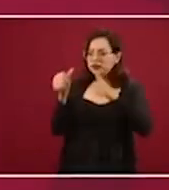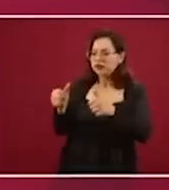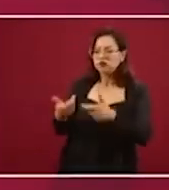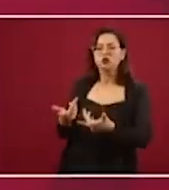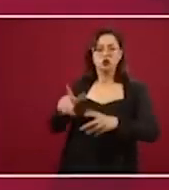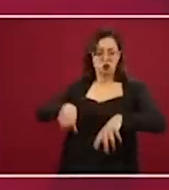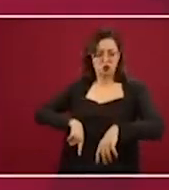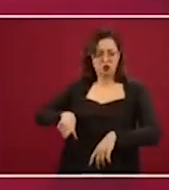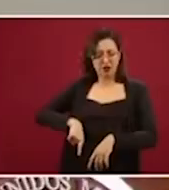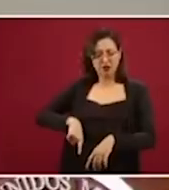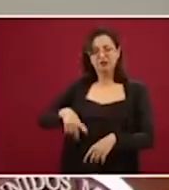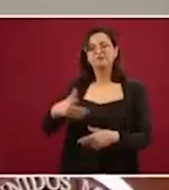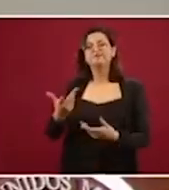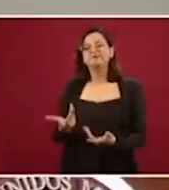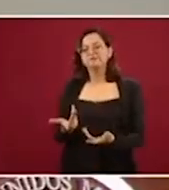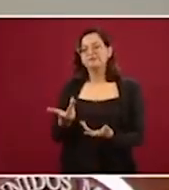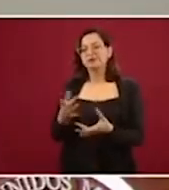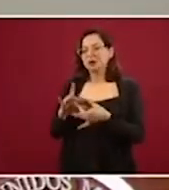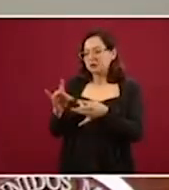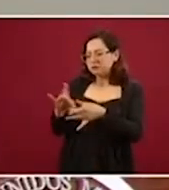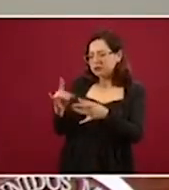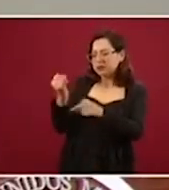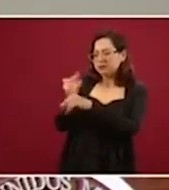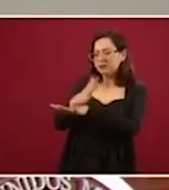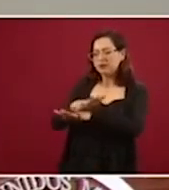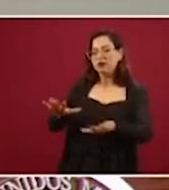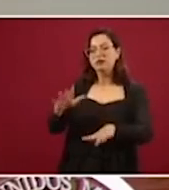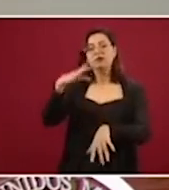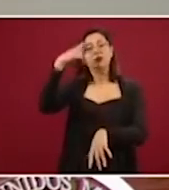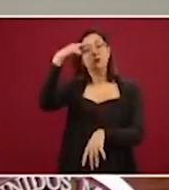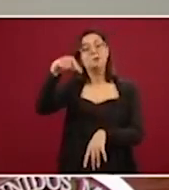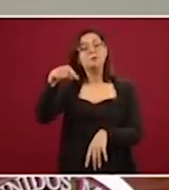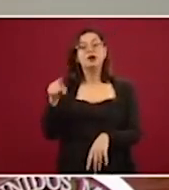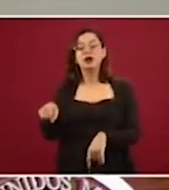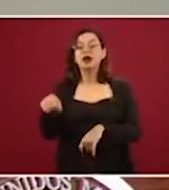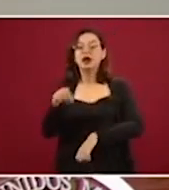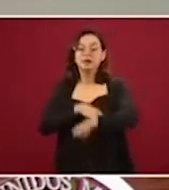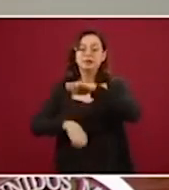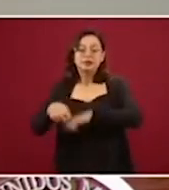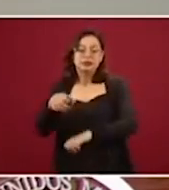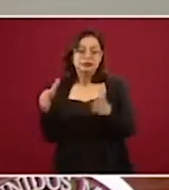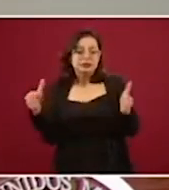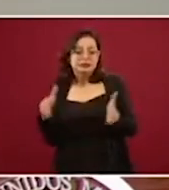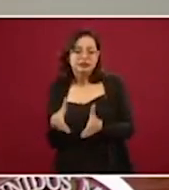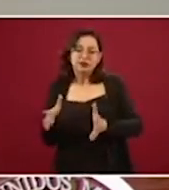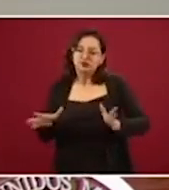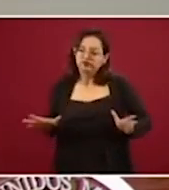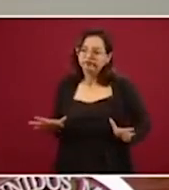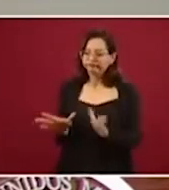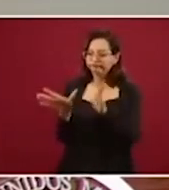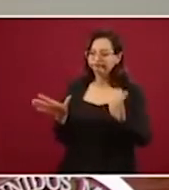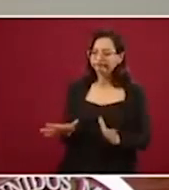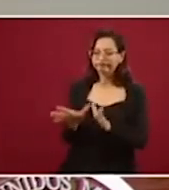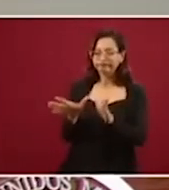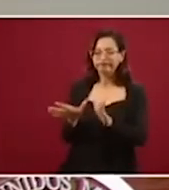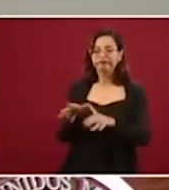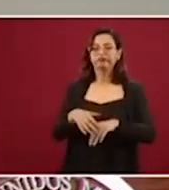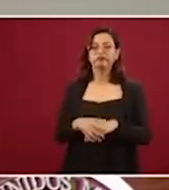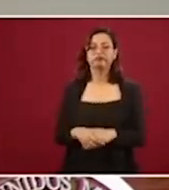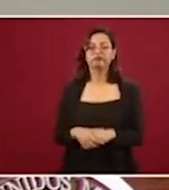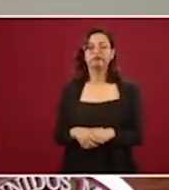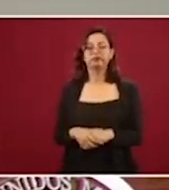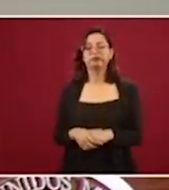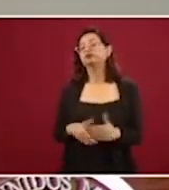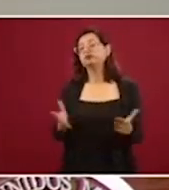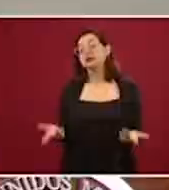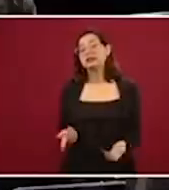potenciar a la pequeña y microempresa en la ciudad. Solamente con registrarse